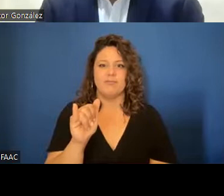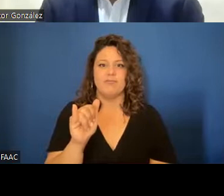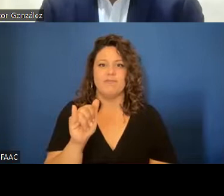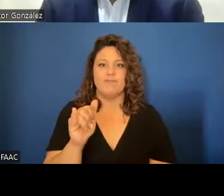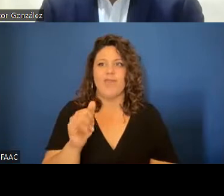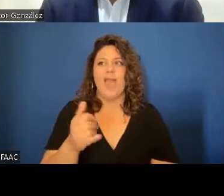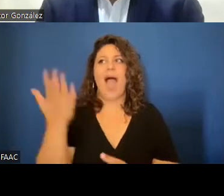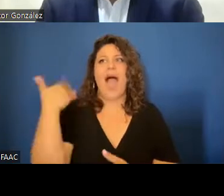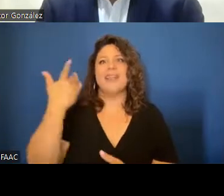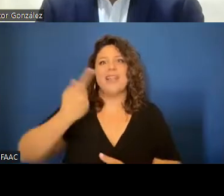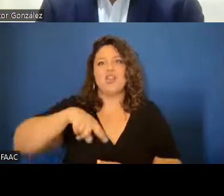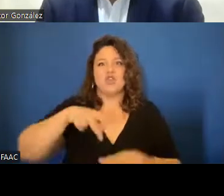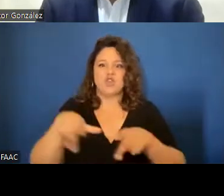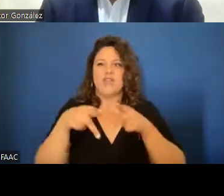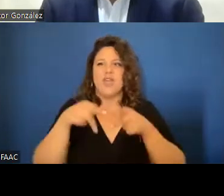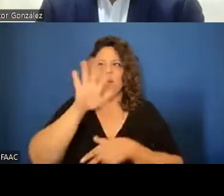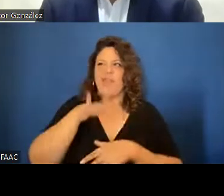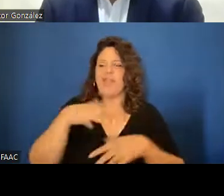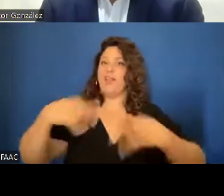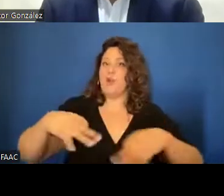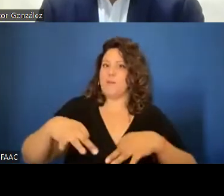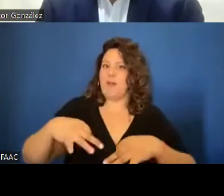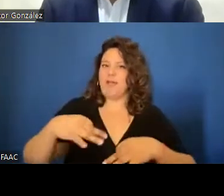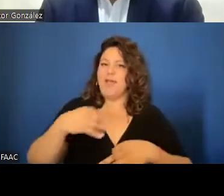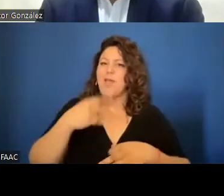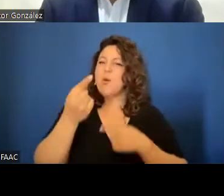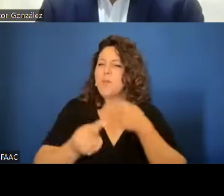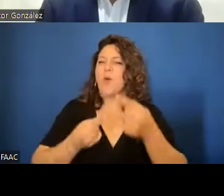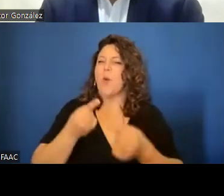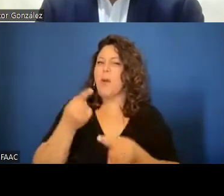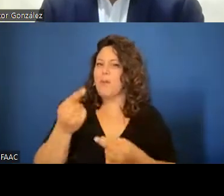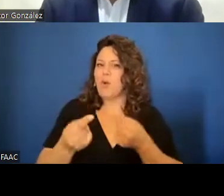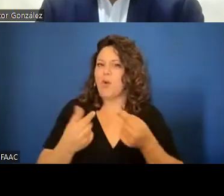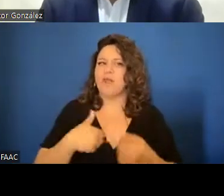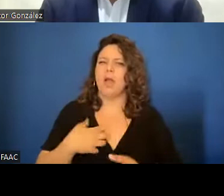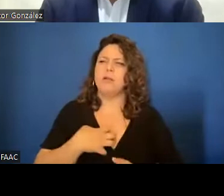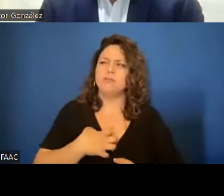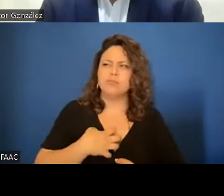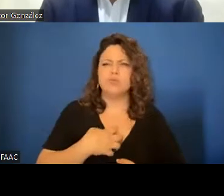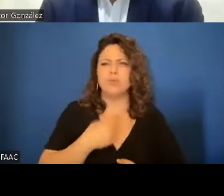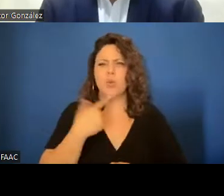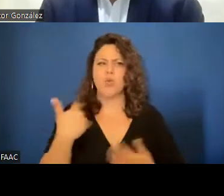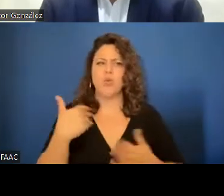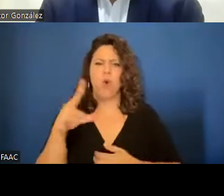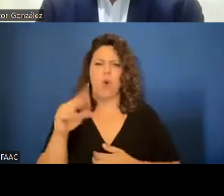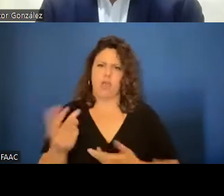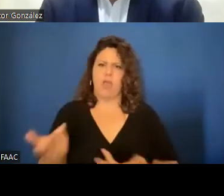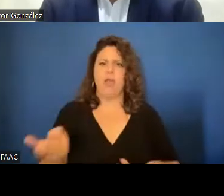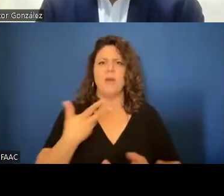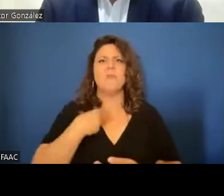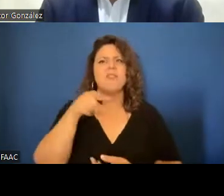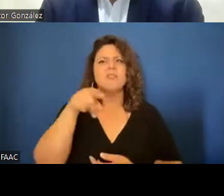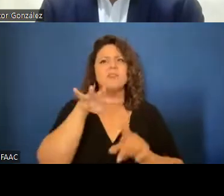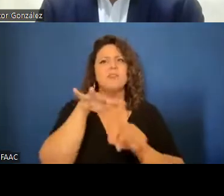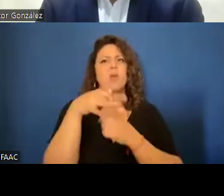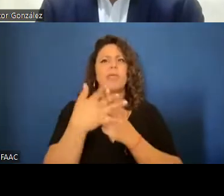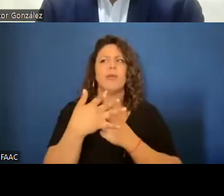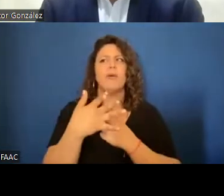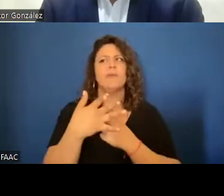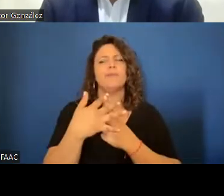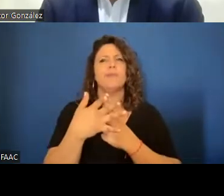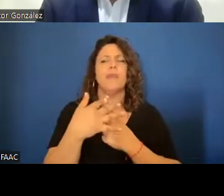llevamos muchos años que se han cerrado las puertas a las personas con discapacidad. Y esto sí entiendo yo que se trata de una discriminación indirecta, porque no